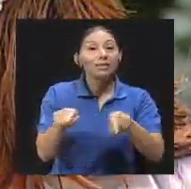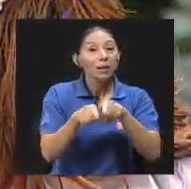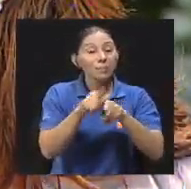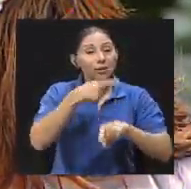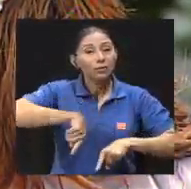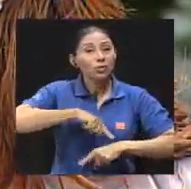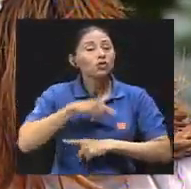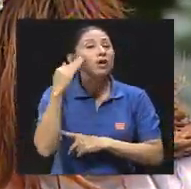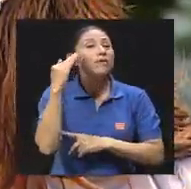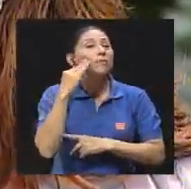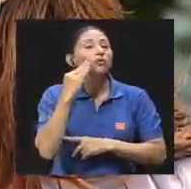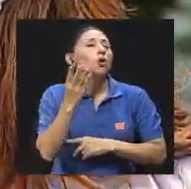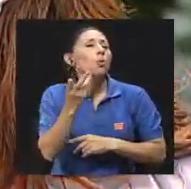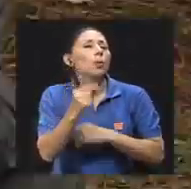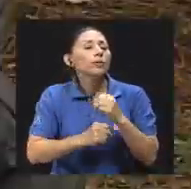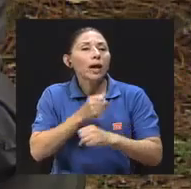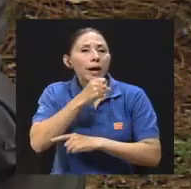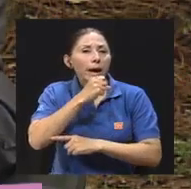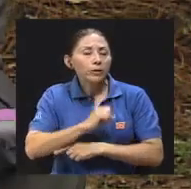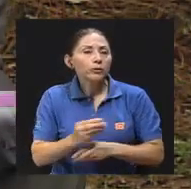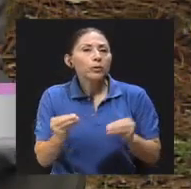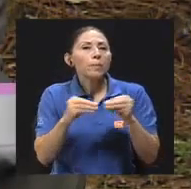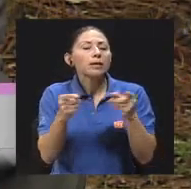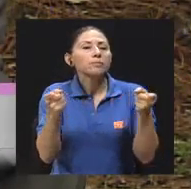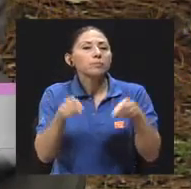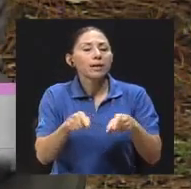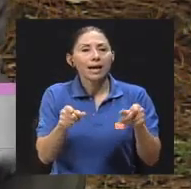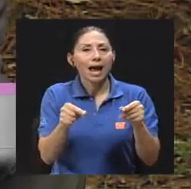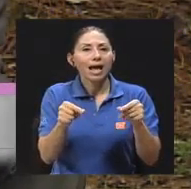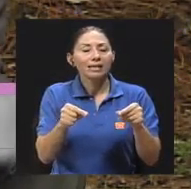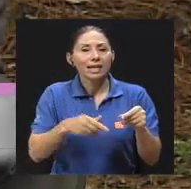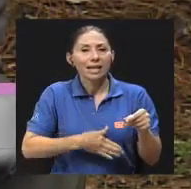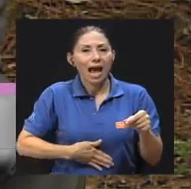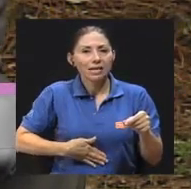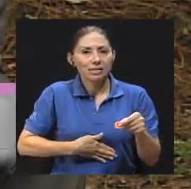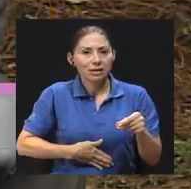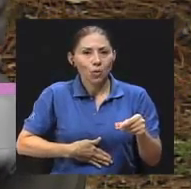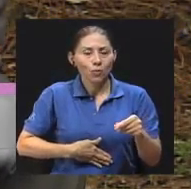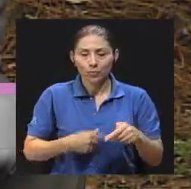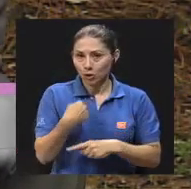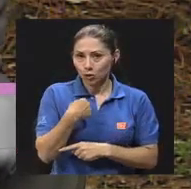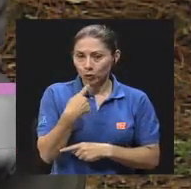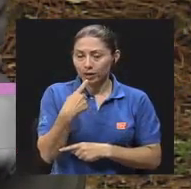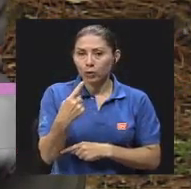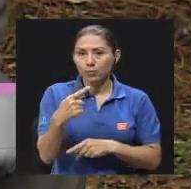que más se da el cáncer gástrico, que es de, como yo digo, de la población adulta,